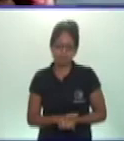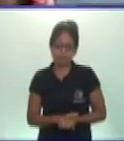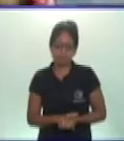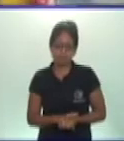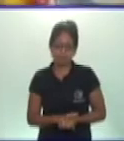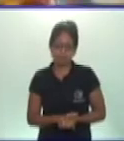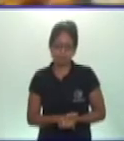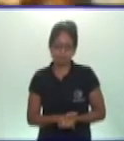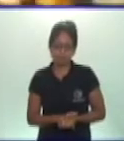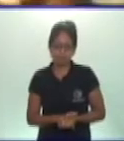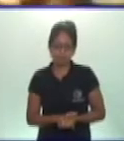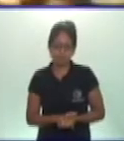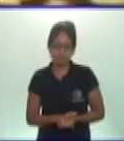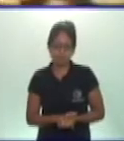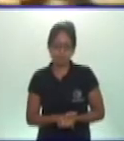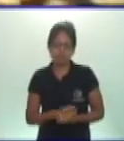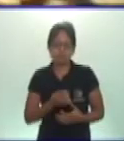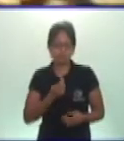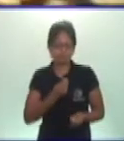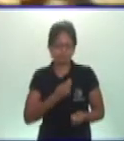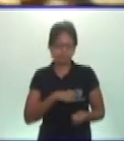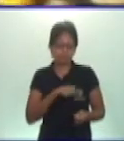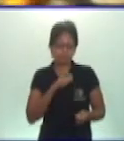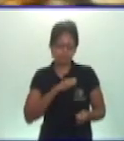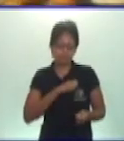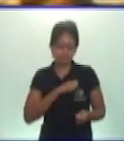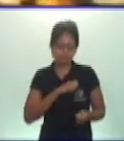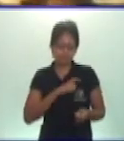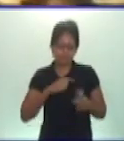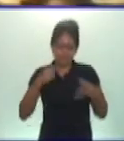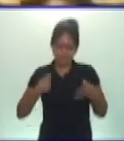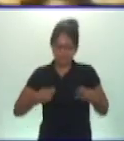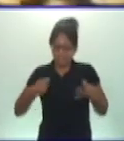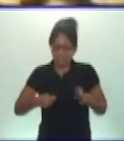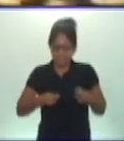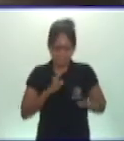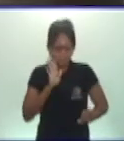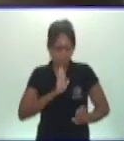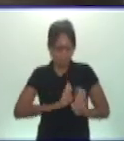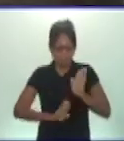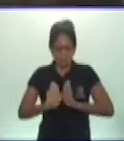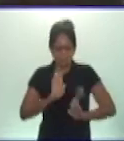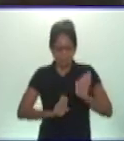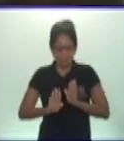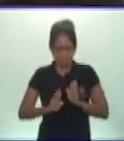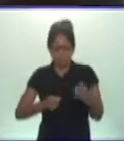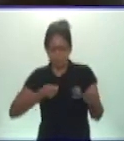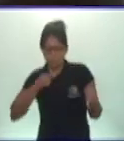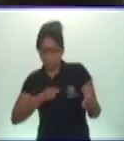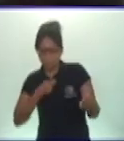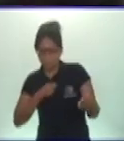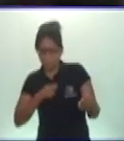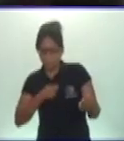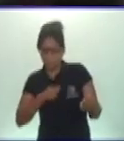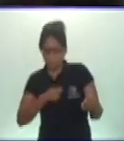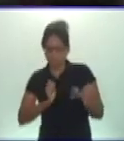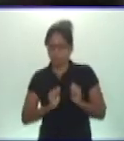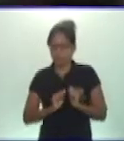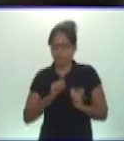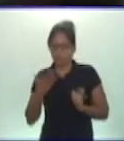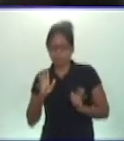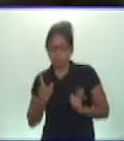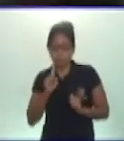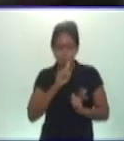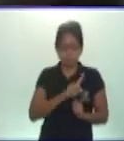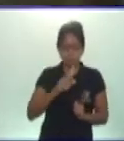cosas, España decidió defenderse de los ataques de estos corsarios y piratas y hacia